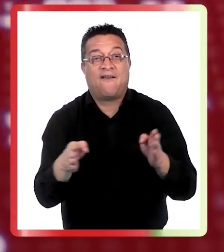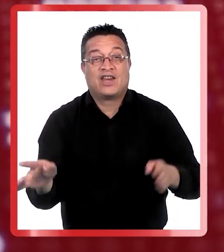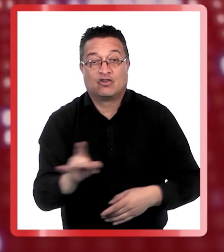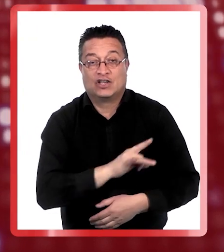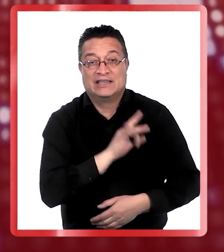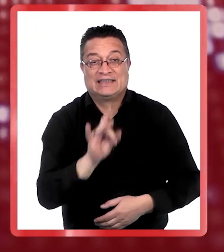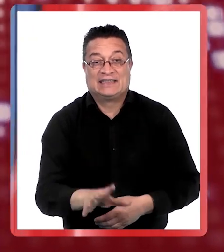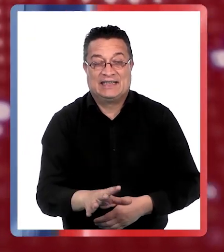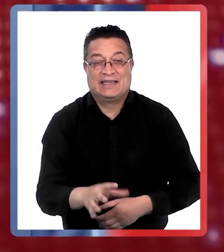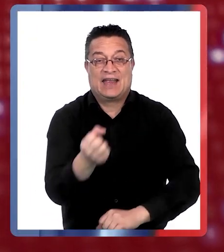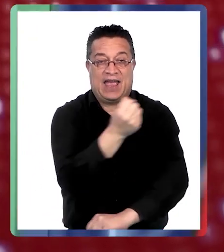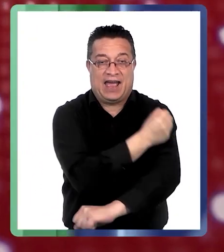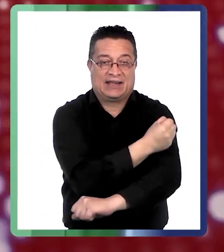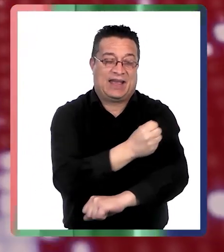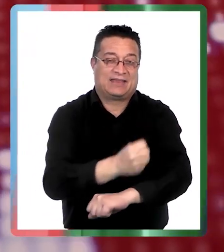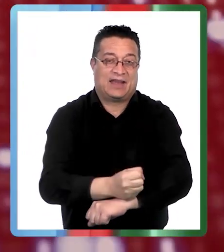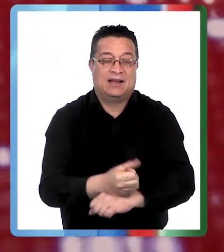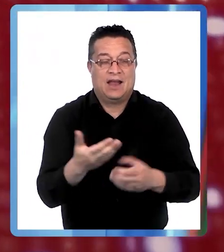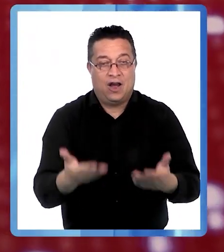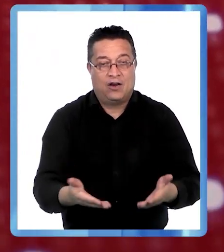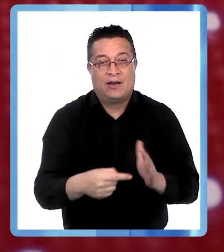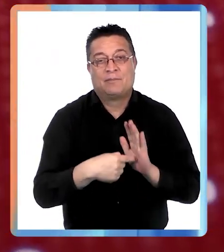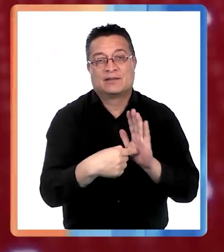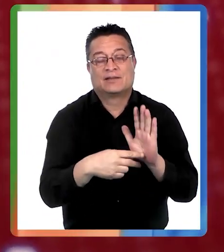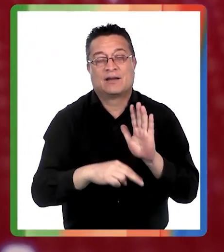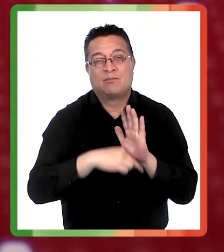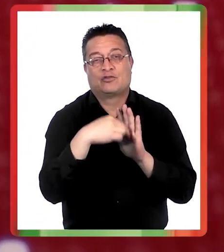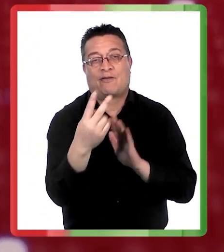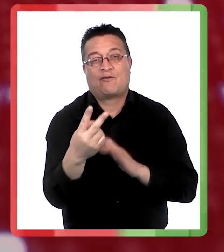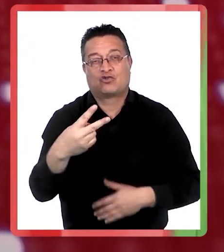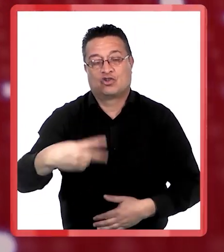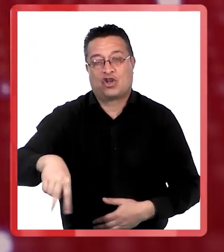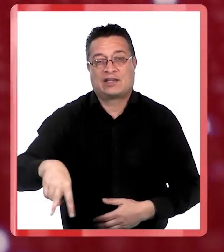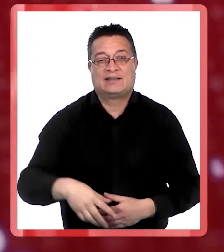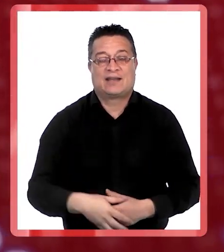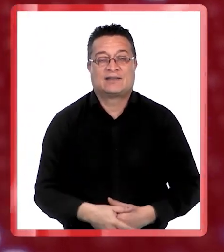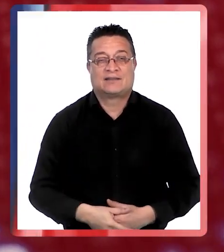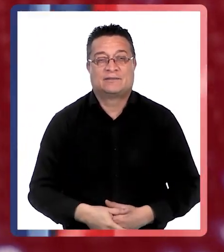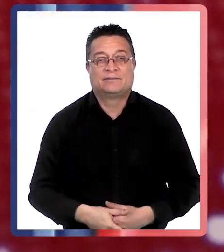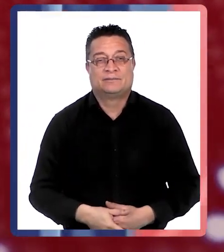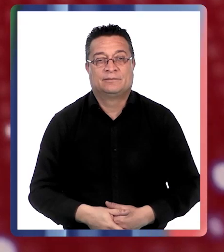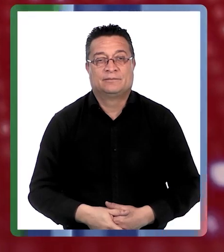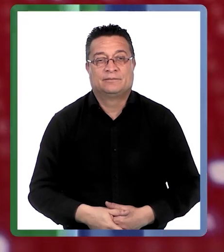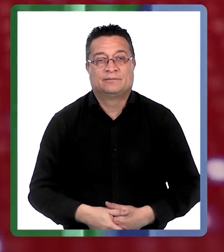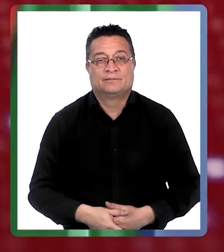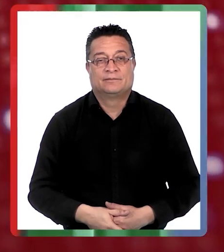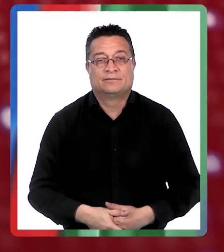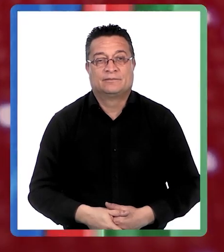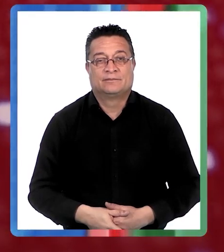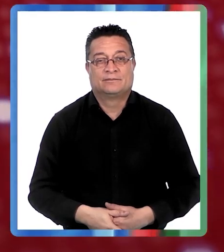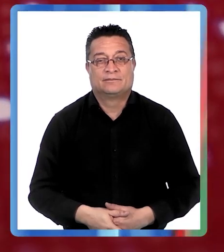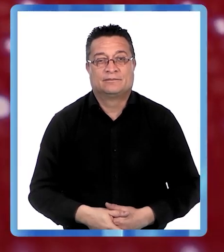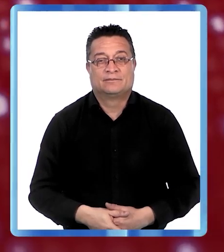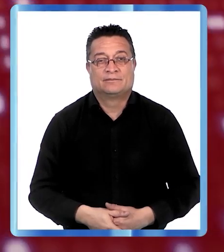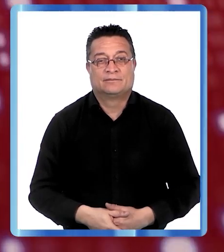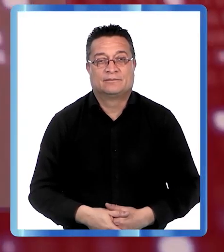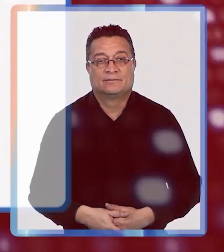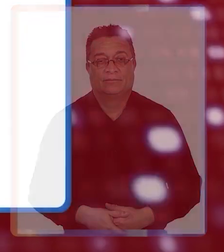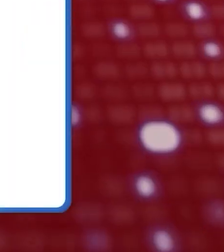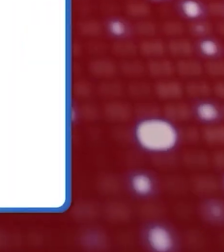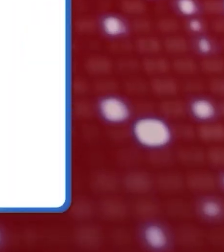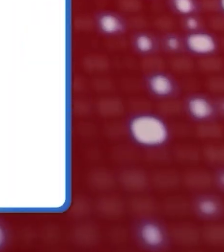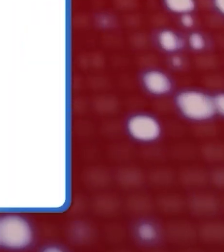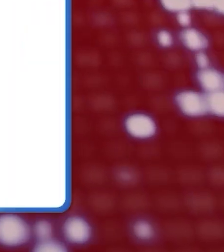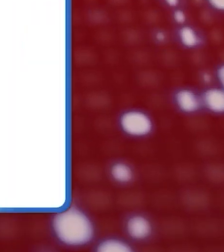abierta de chile arcat presentó portavoz noticias ah